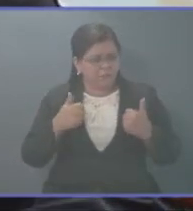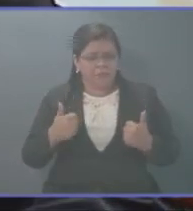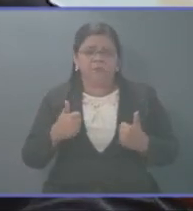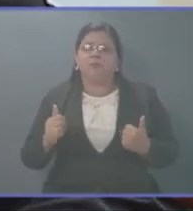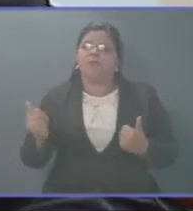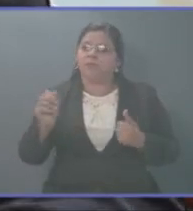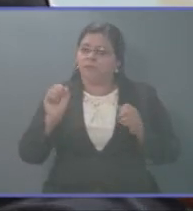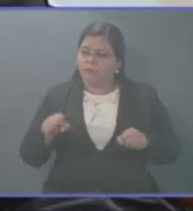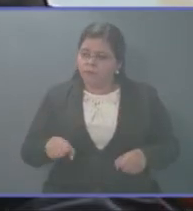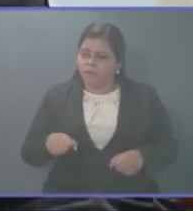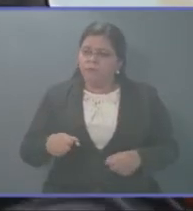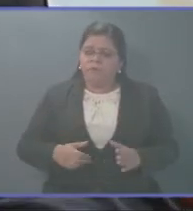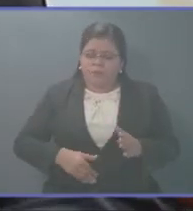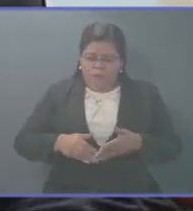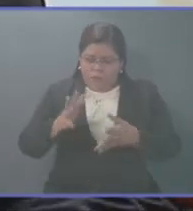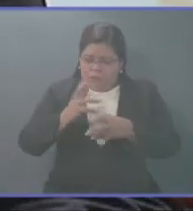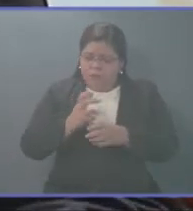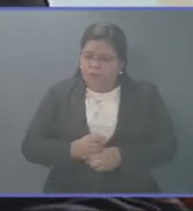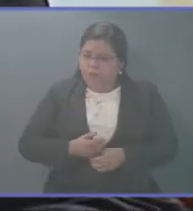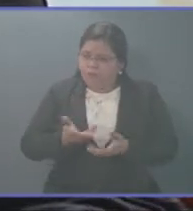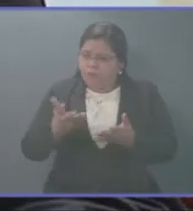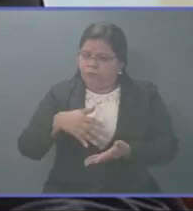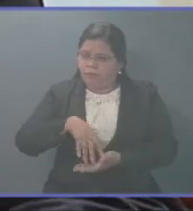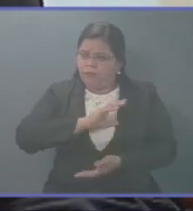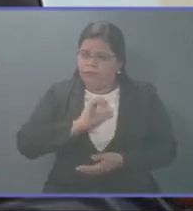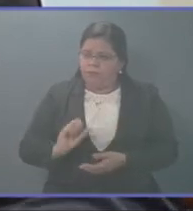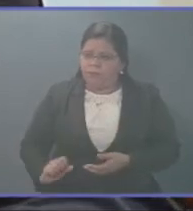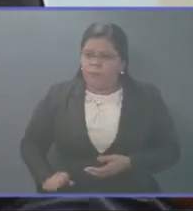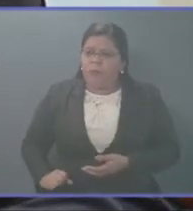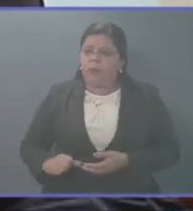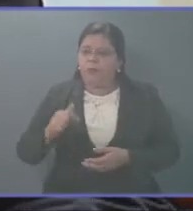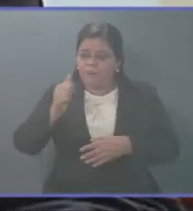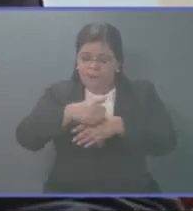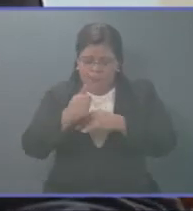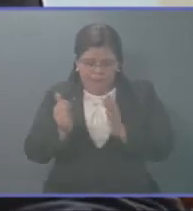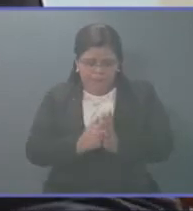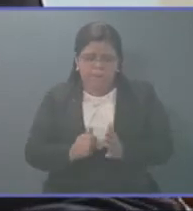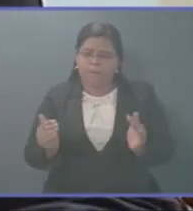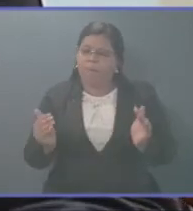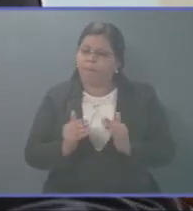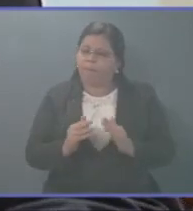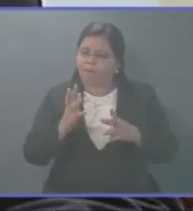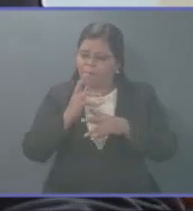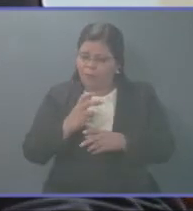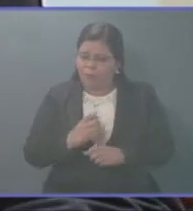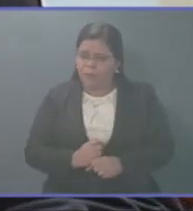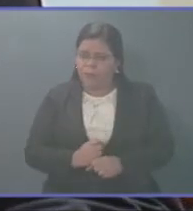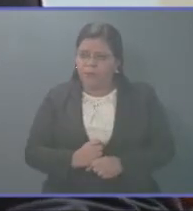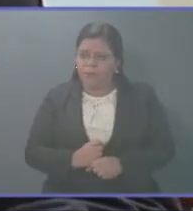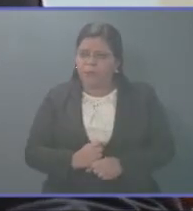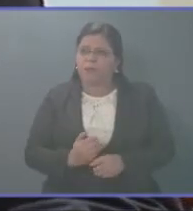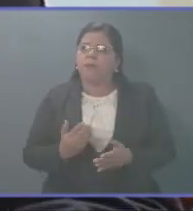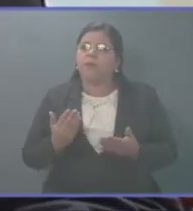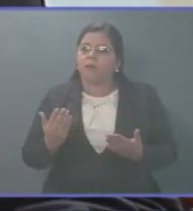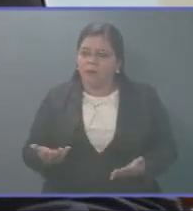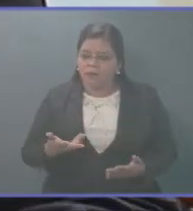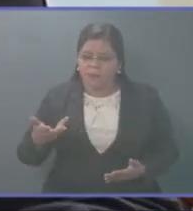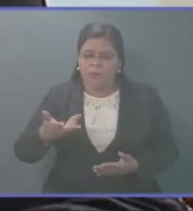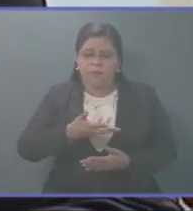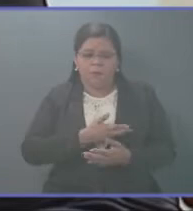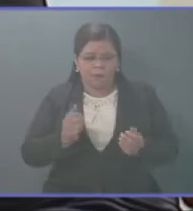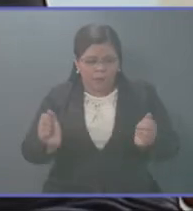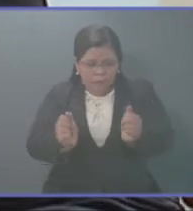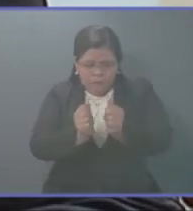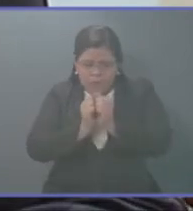de ganarse la confianza no solo del pueblo salvadoreño, sino que de este órgano legislativo, para que podamos sumar